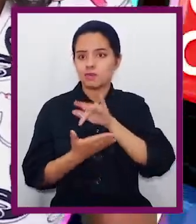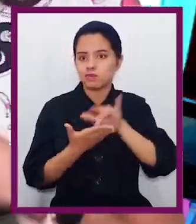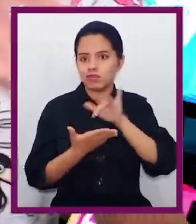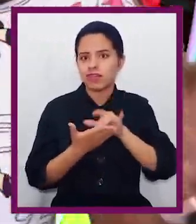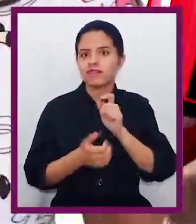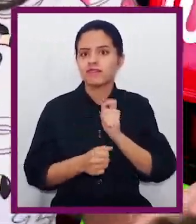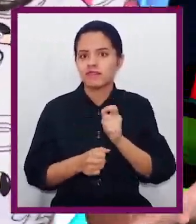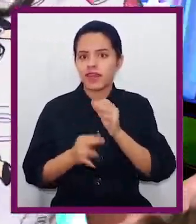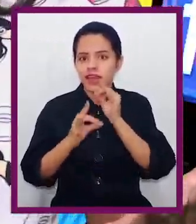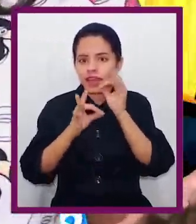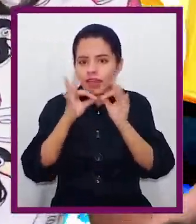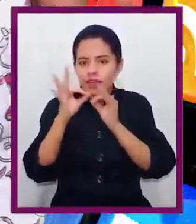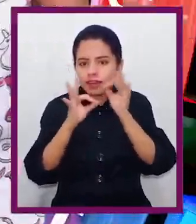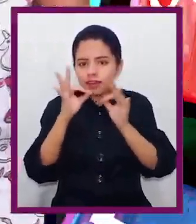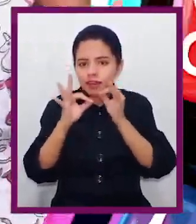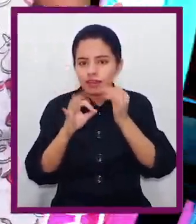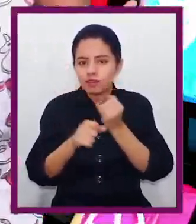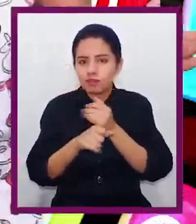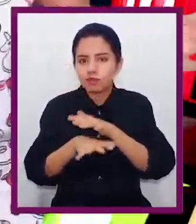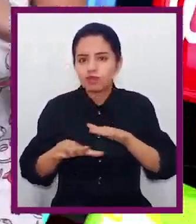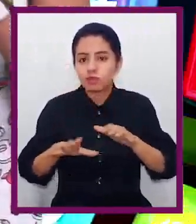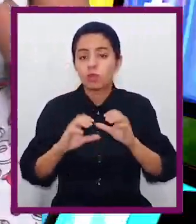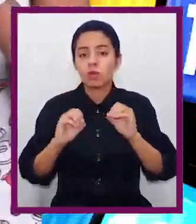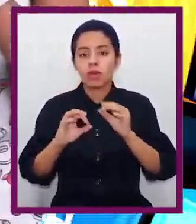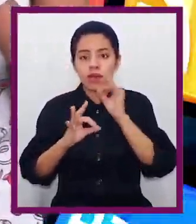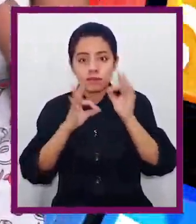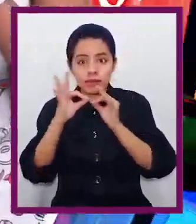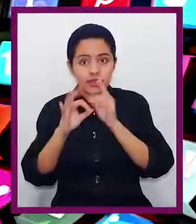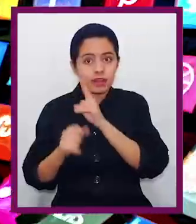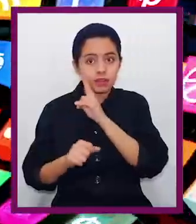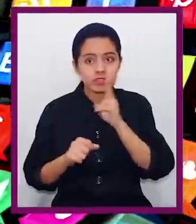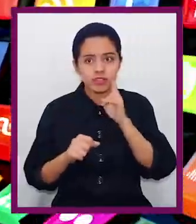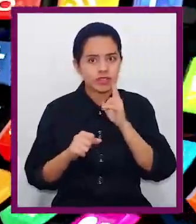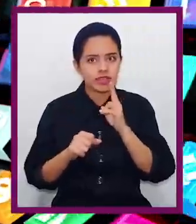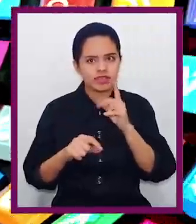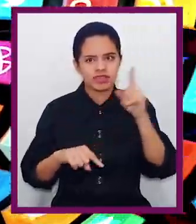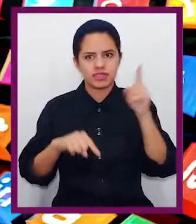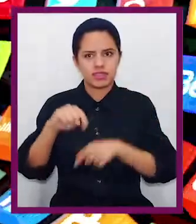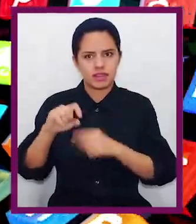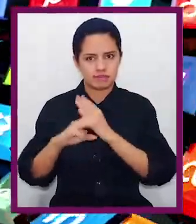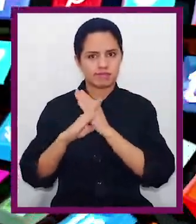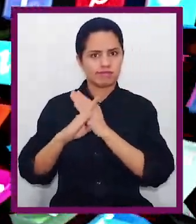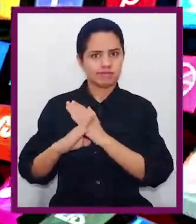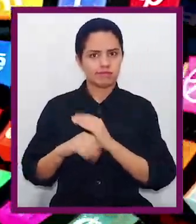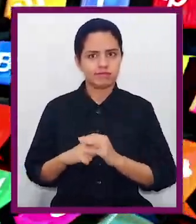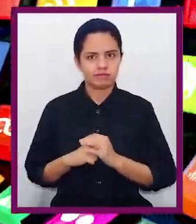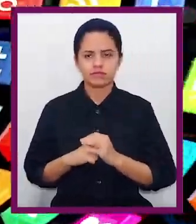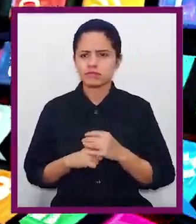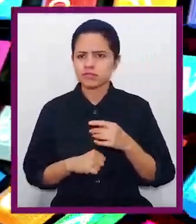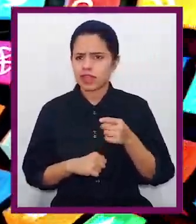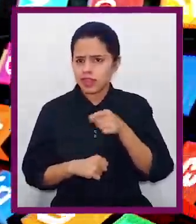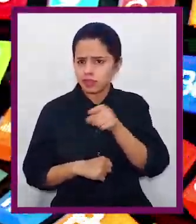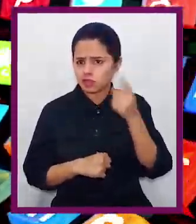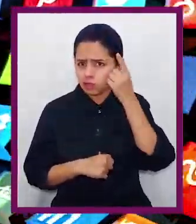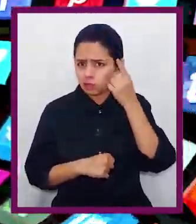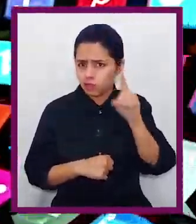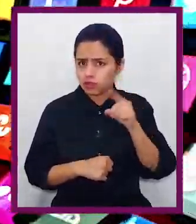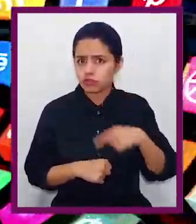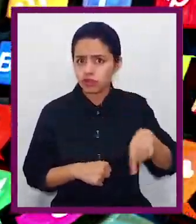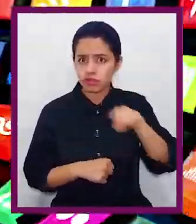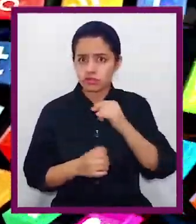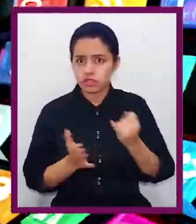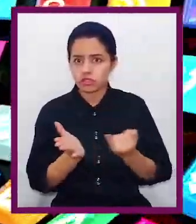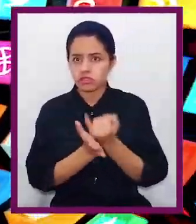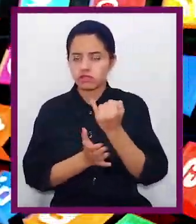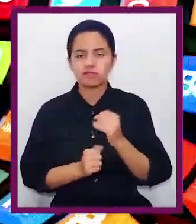a esparcir ciertos mensajes o incluso a bloquear algunos. Oye, pero en realidad los dueños de las redes sociales no deciden el contenido que